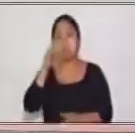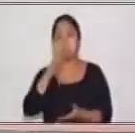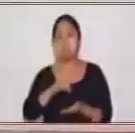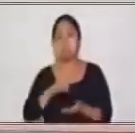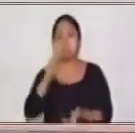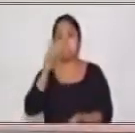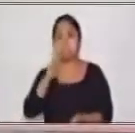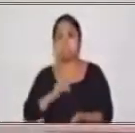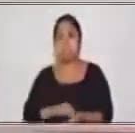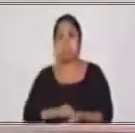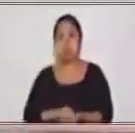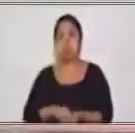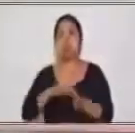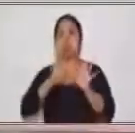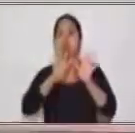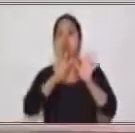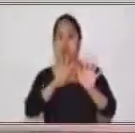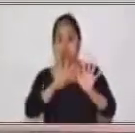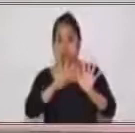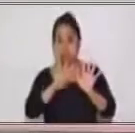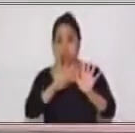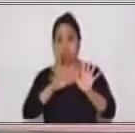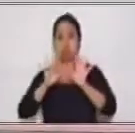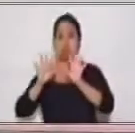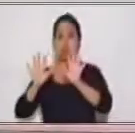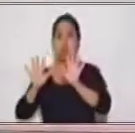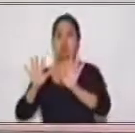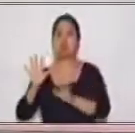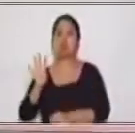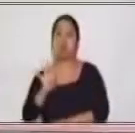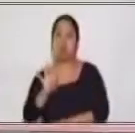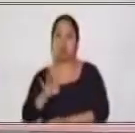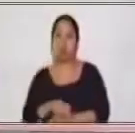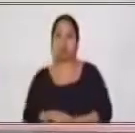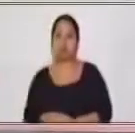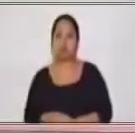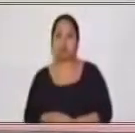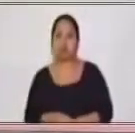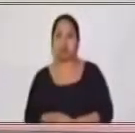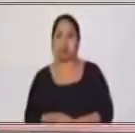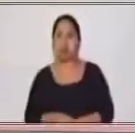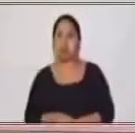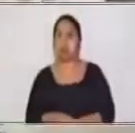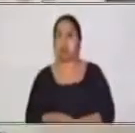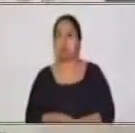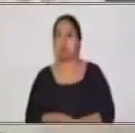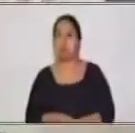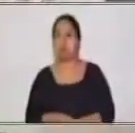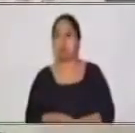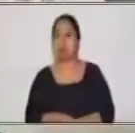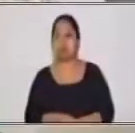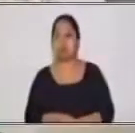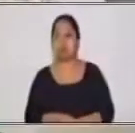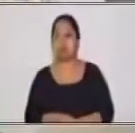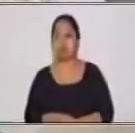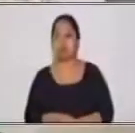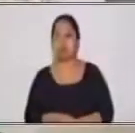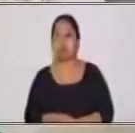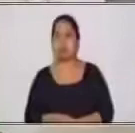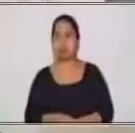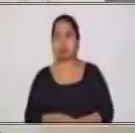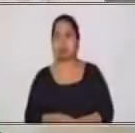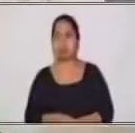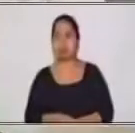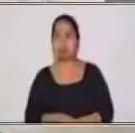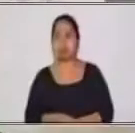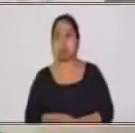fue al principio del siglo XIX y el romanticismo a finales del siglo XIX. En